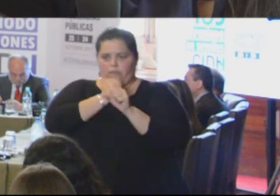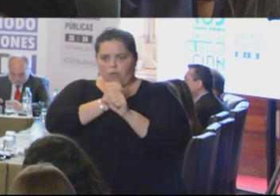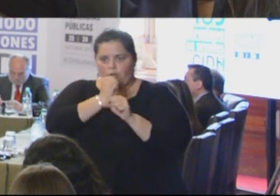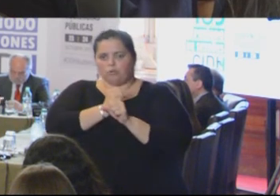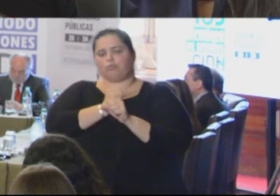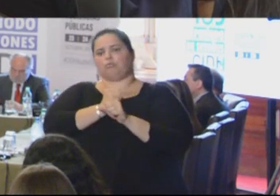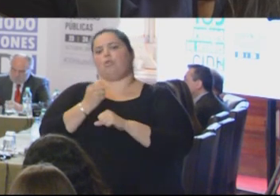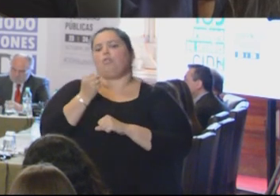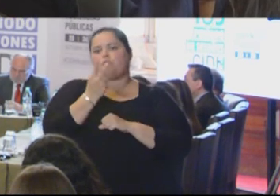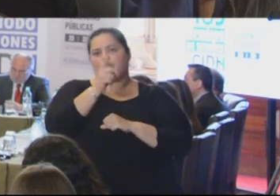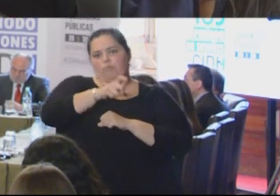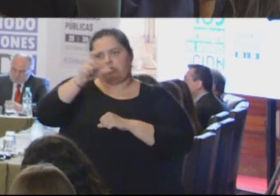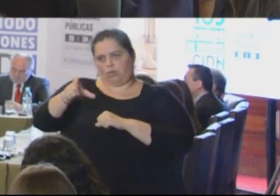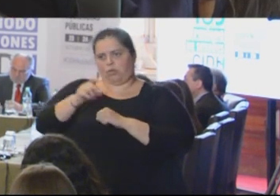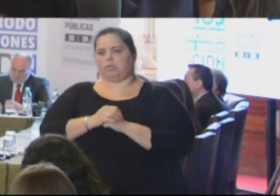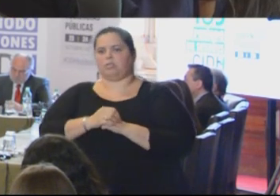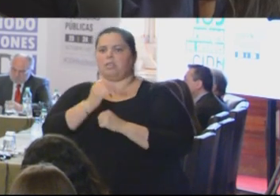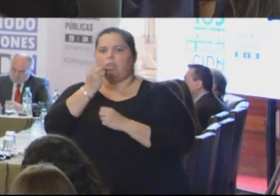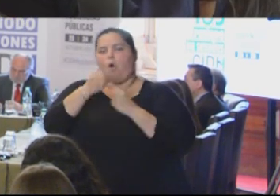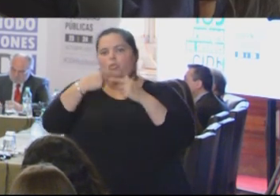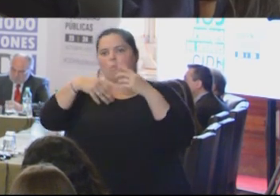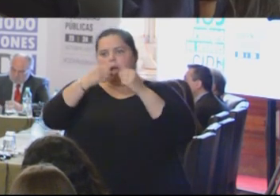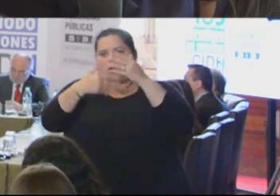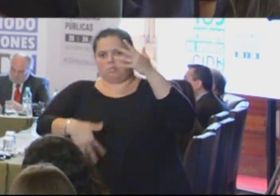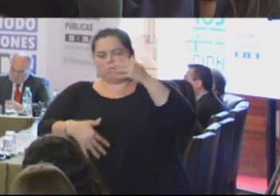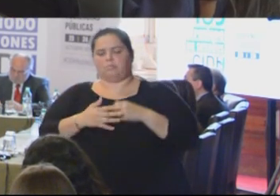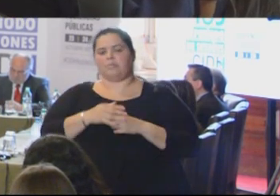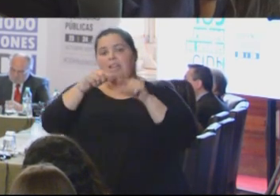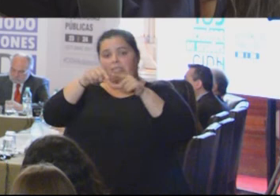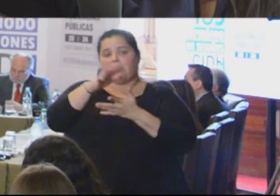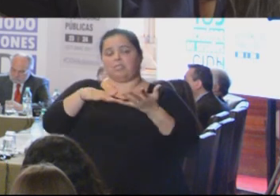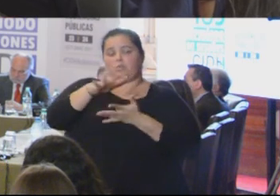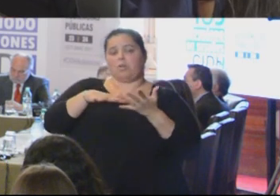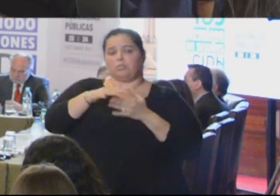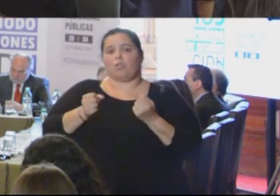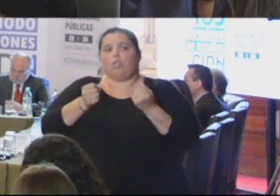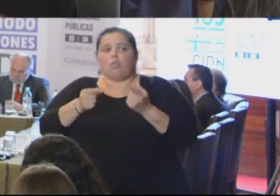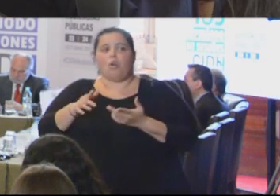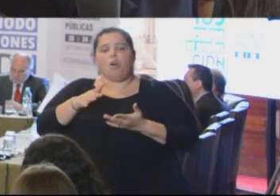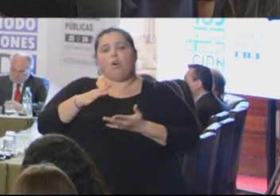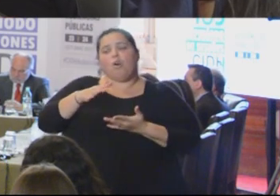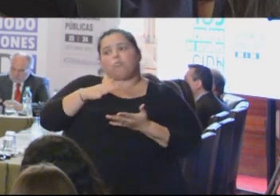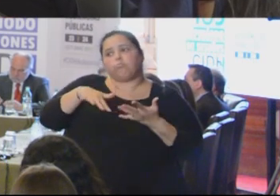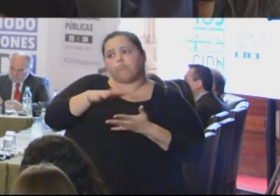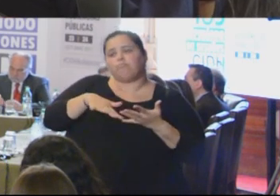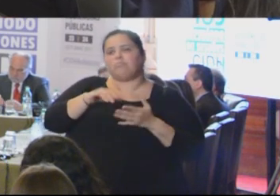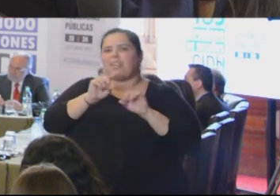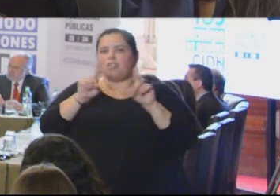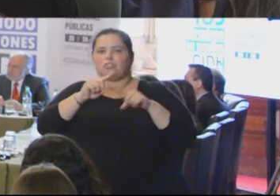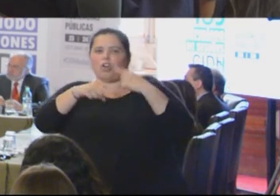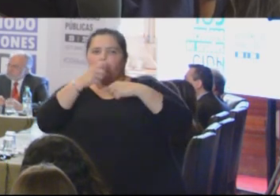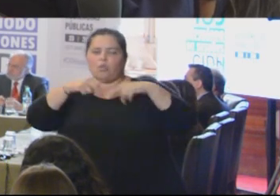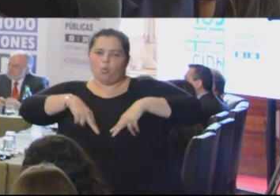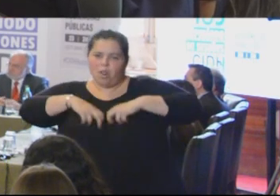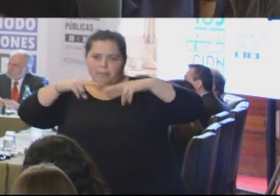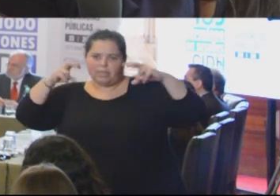navarrete llave entre otros esta situación ha dado lugar a que no se continúen las labores investigativas para establecer